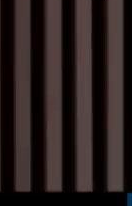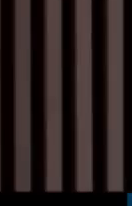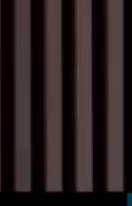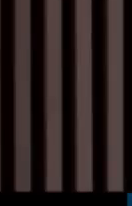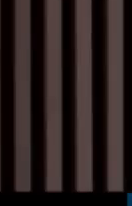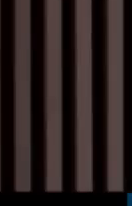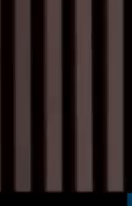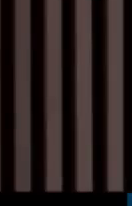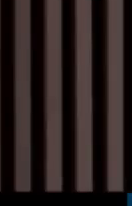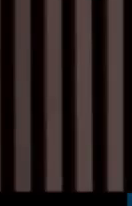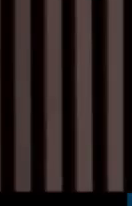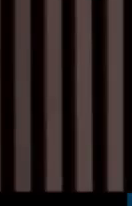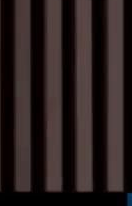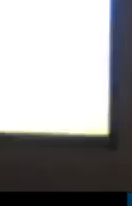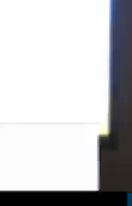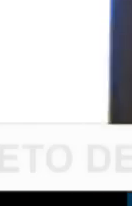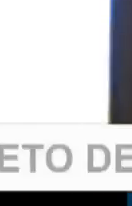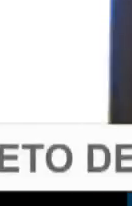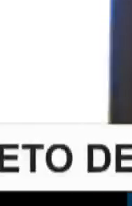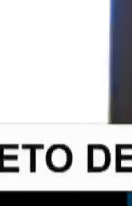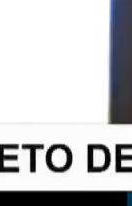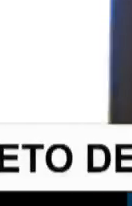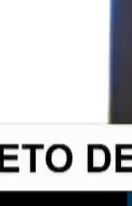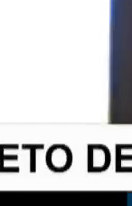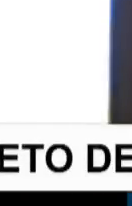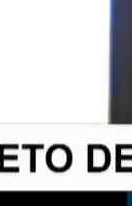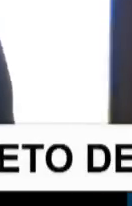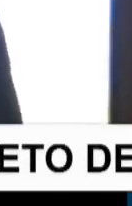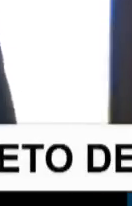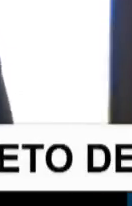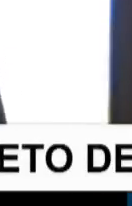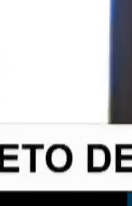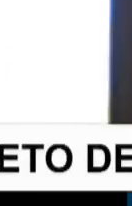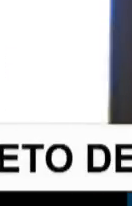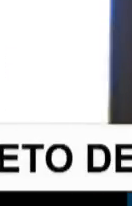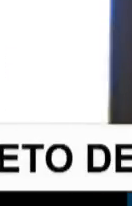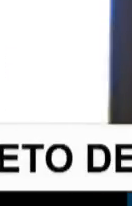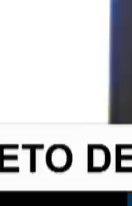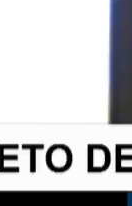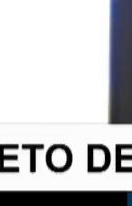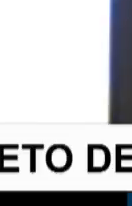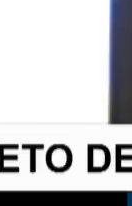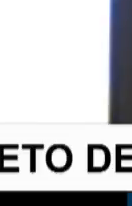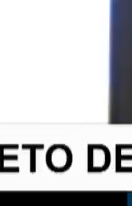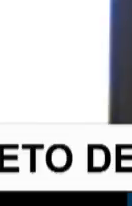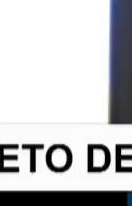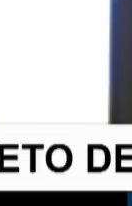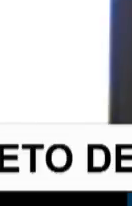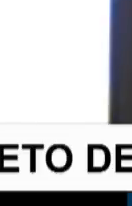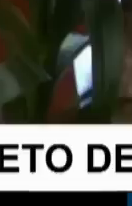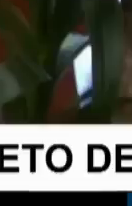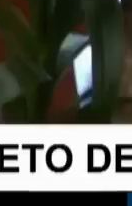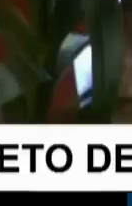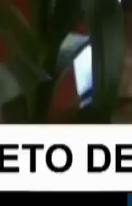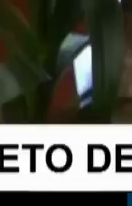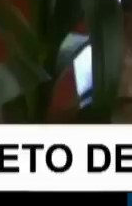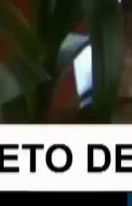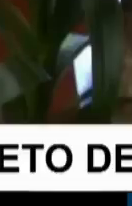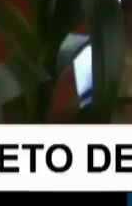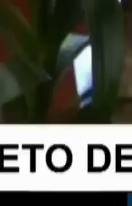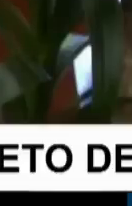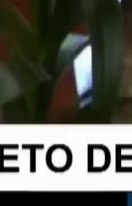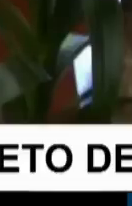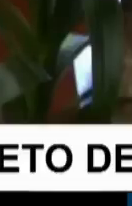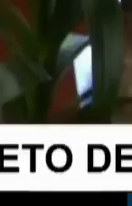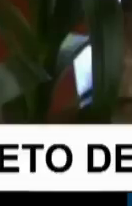me parece muy poco ética la manera como ella ha salido. Este es un cargo de confianza y cuando se pierde la confianza, ese cargo perfectamente se